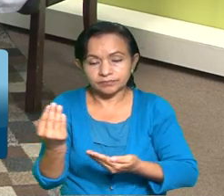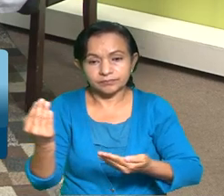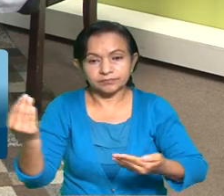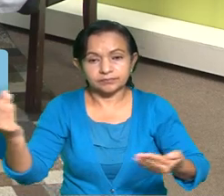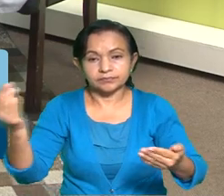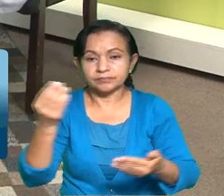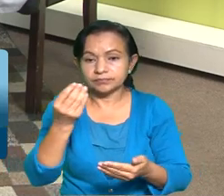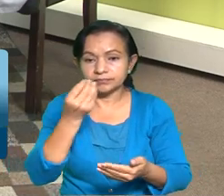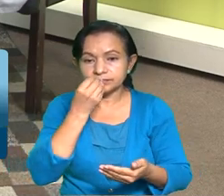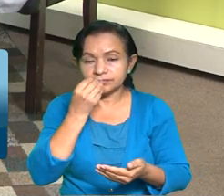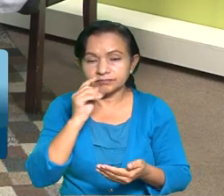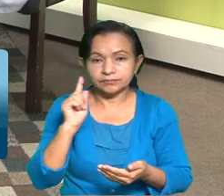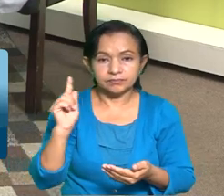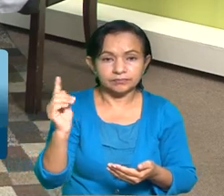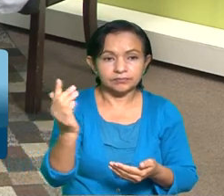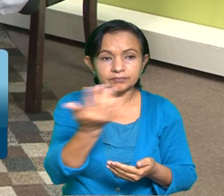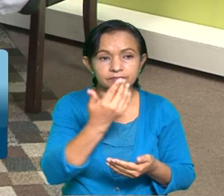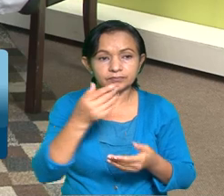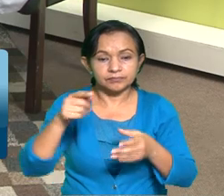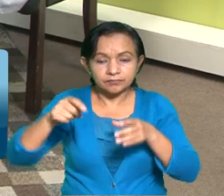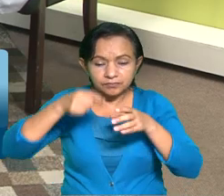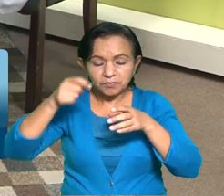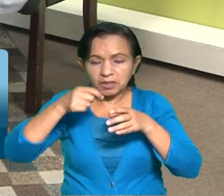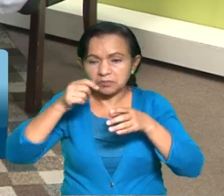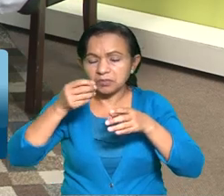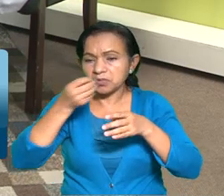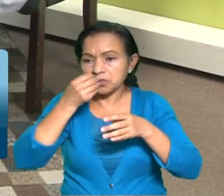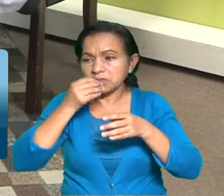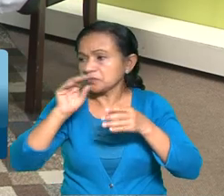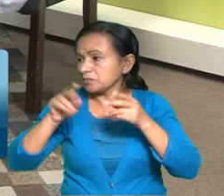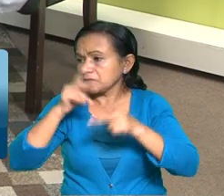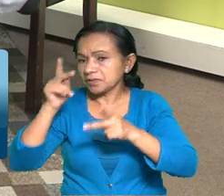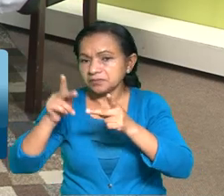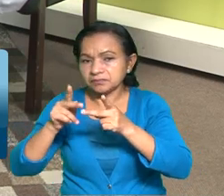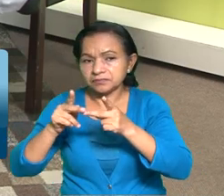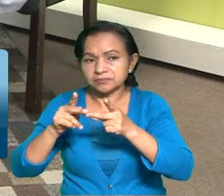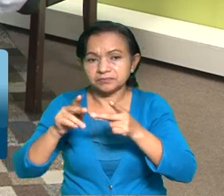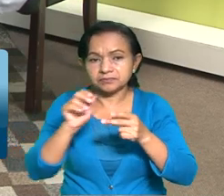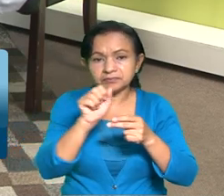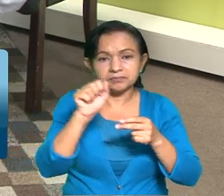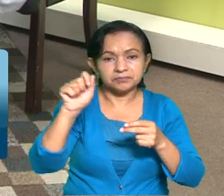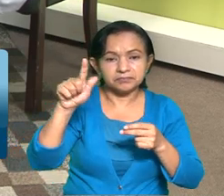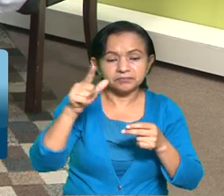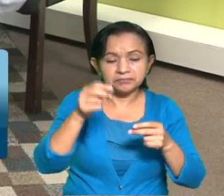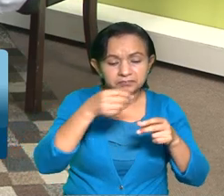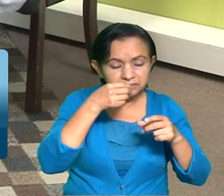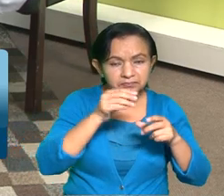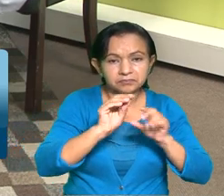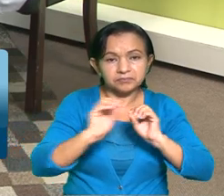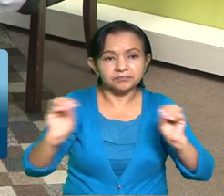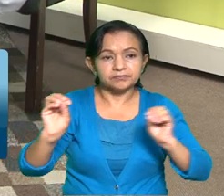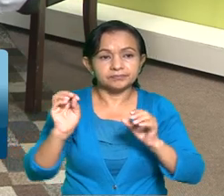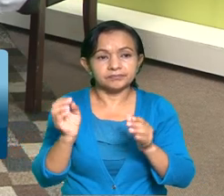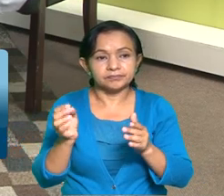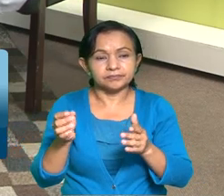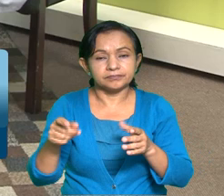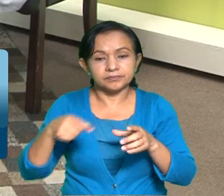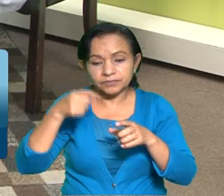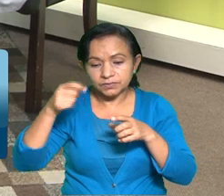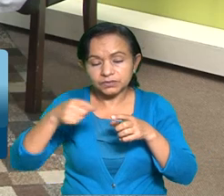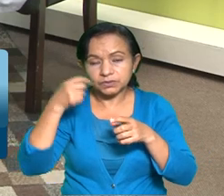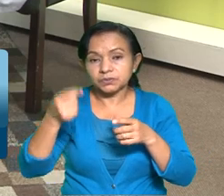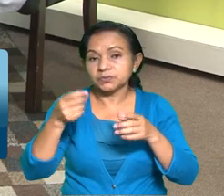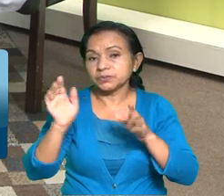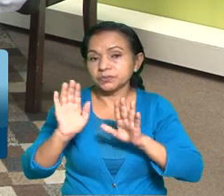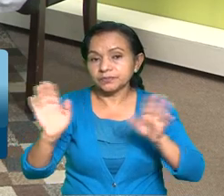todo. Así es decir, si le comenzamos a dar cositas dulces, va a querer después, cuando ya sea más grande, solo alimentarse de cosas